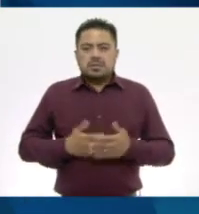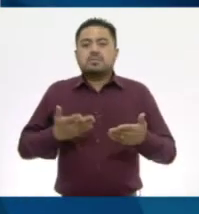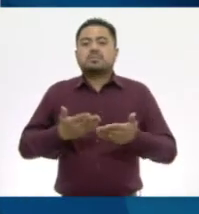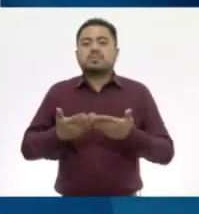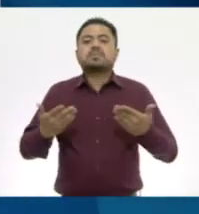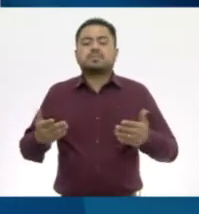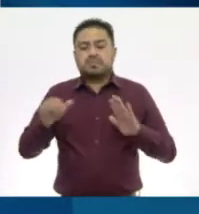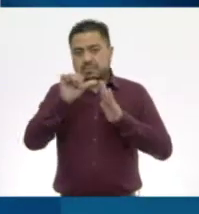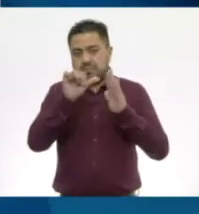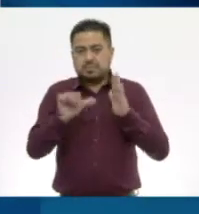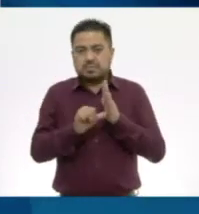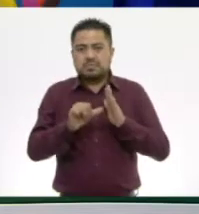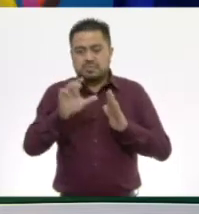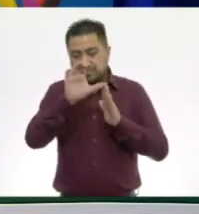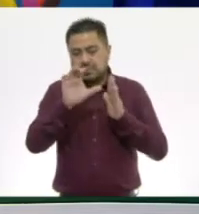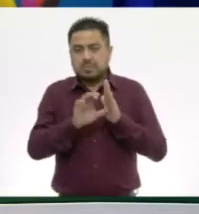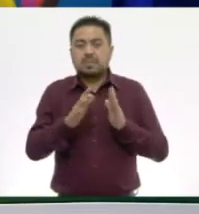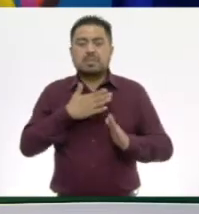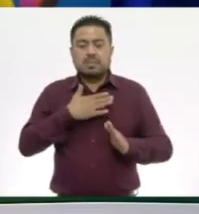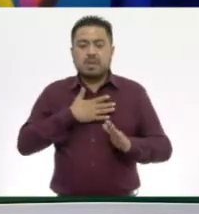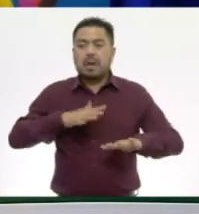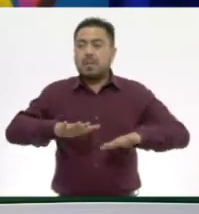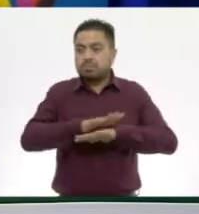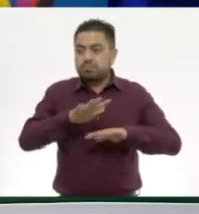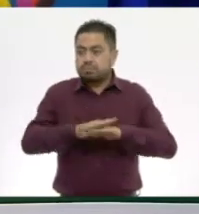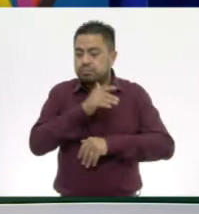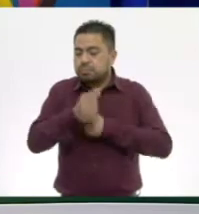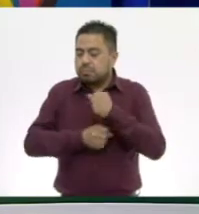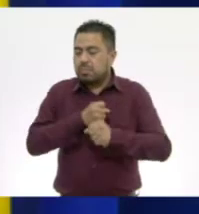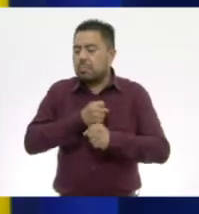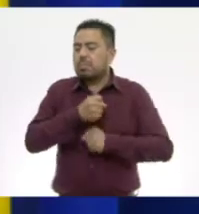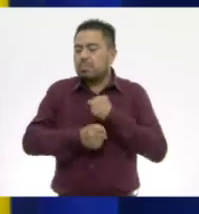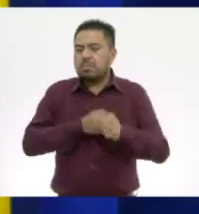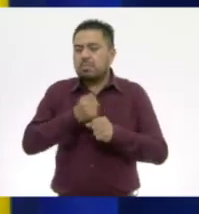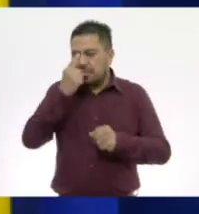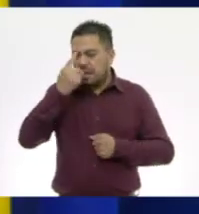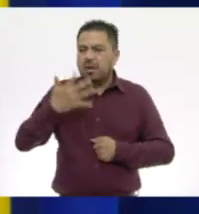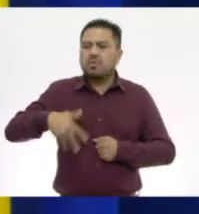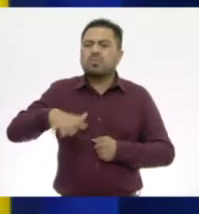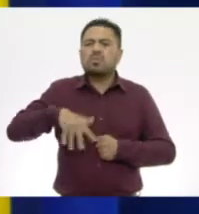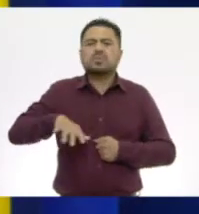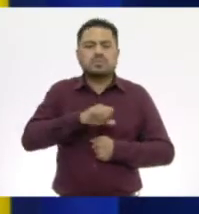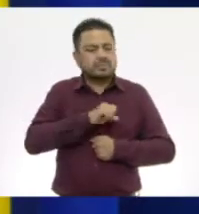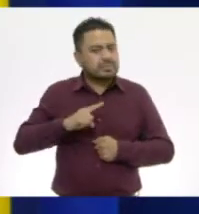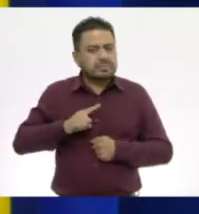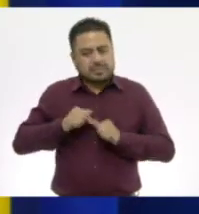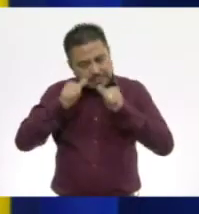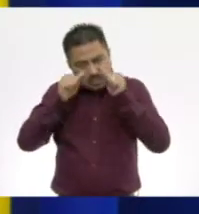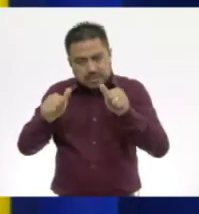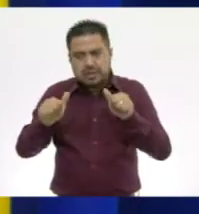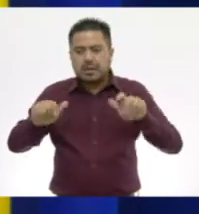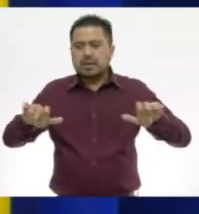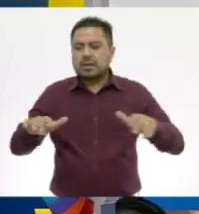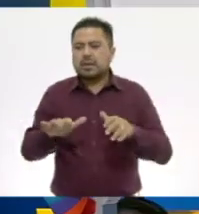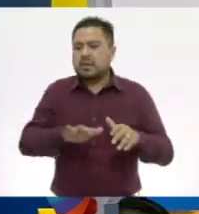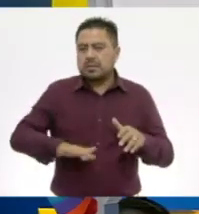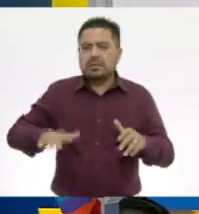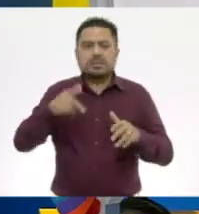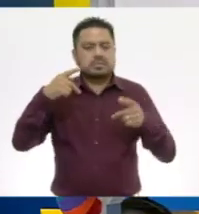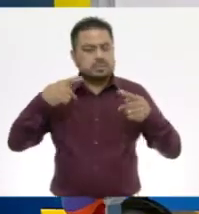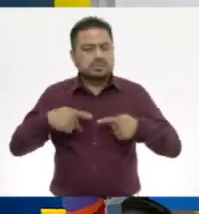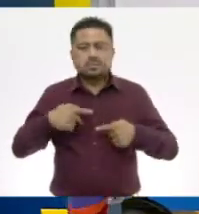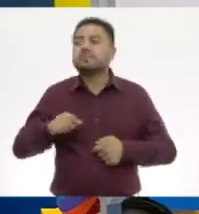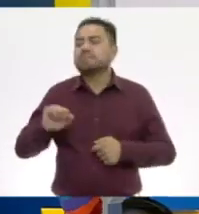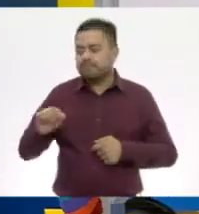Entonces los artículos de nuestra Constitución han ido cambiando con los años para buscar que cumplan con las necesidades de la población. Así